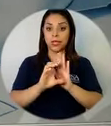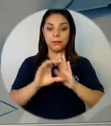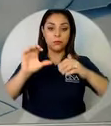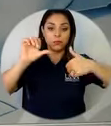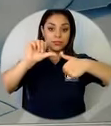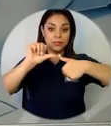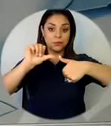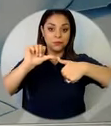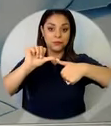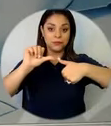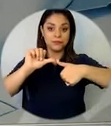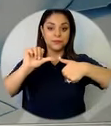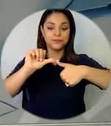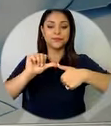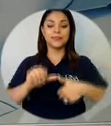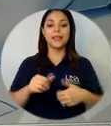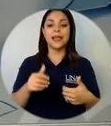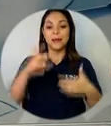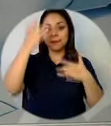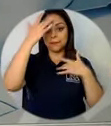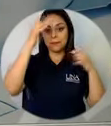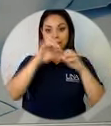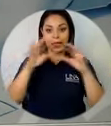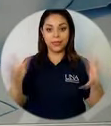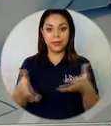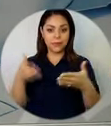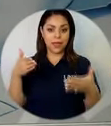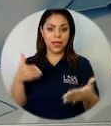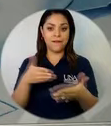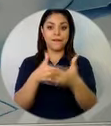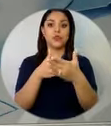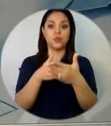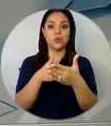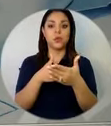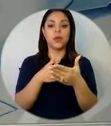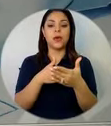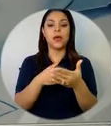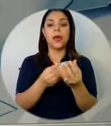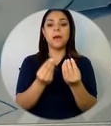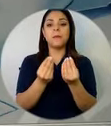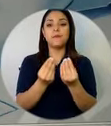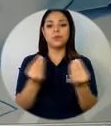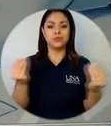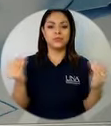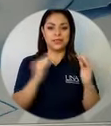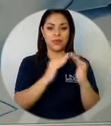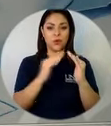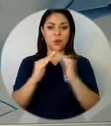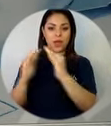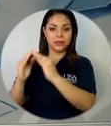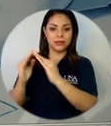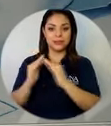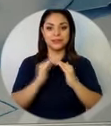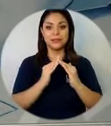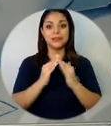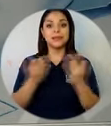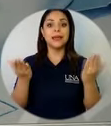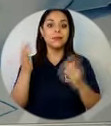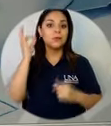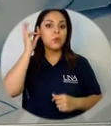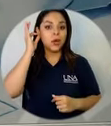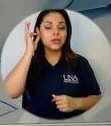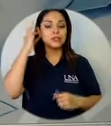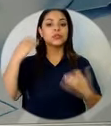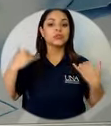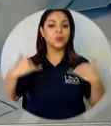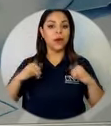de Centroamérica, tenemos que la pandemia afectó a muchos hogares